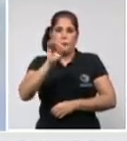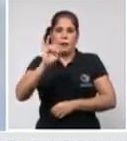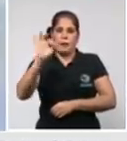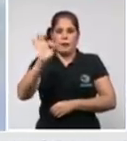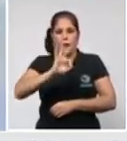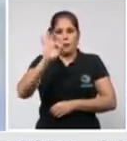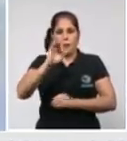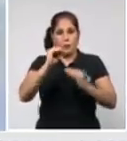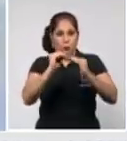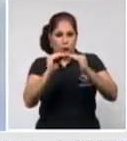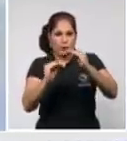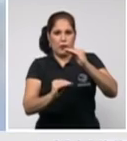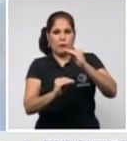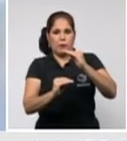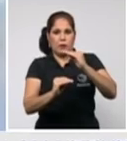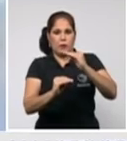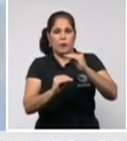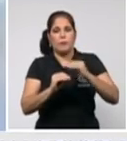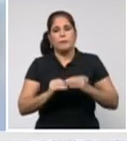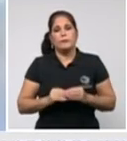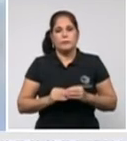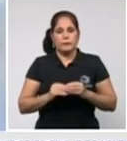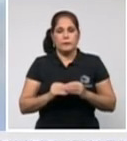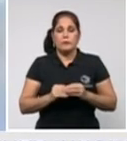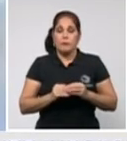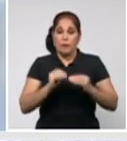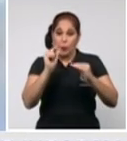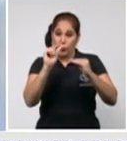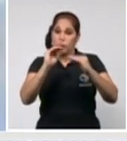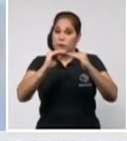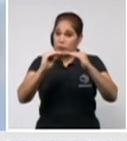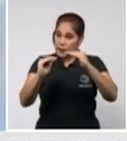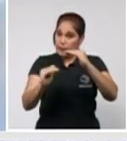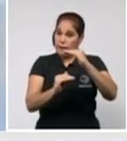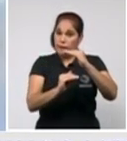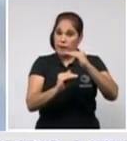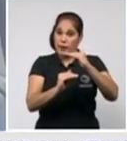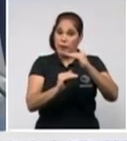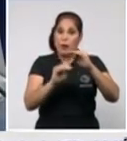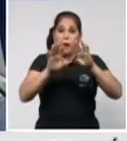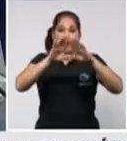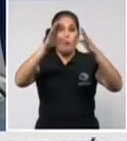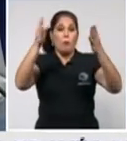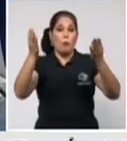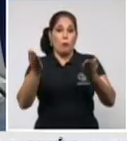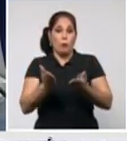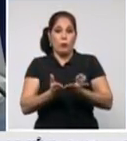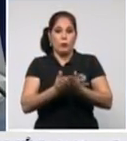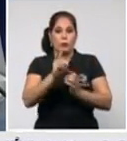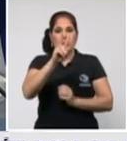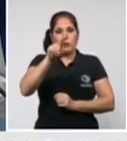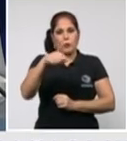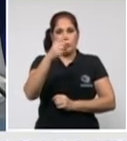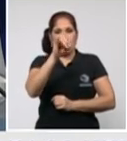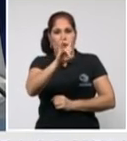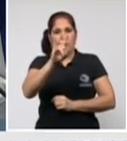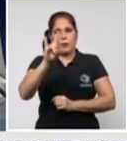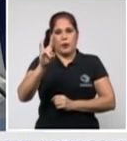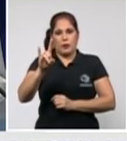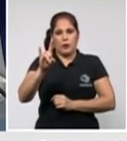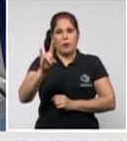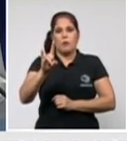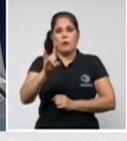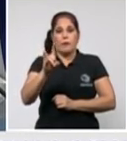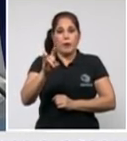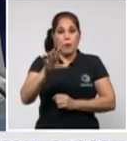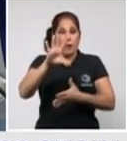2,17%, que es inferior a la del mundo, que es de 2,99%, y a la de la región de